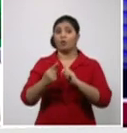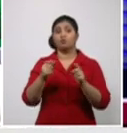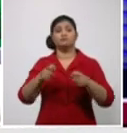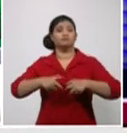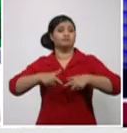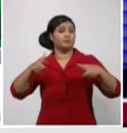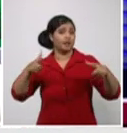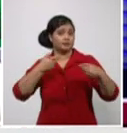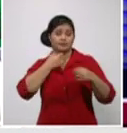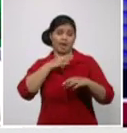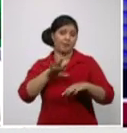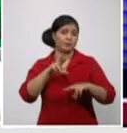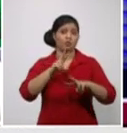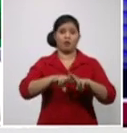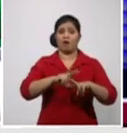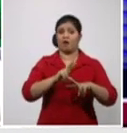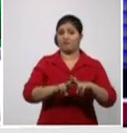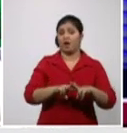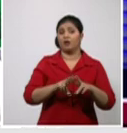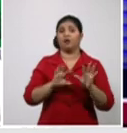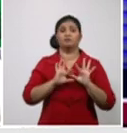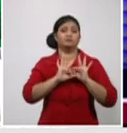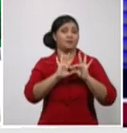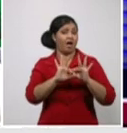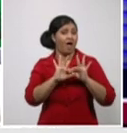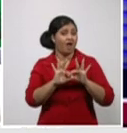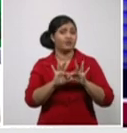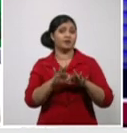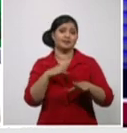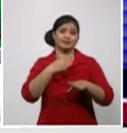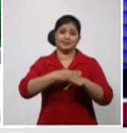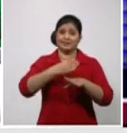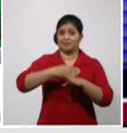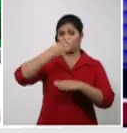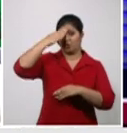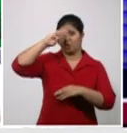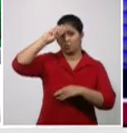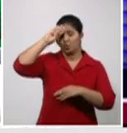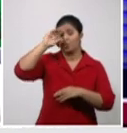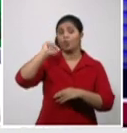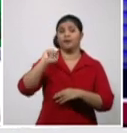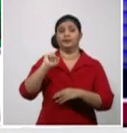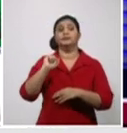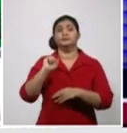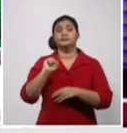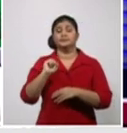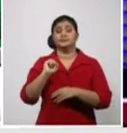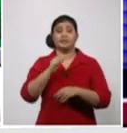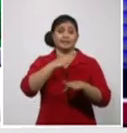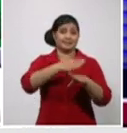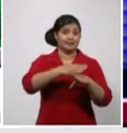el caso de La Habana, como es el caso de Santiago, aunque, reitero,